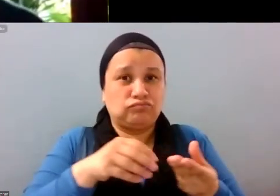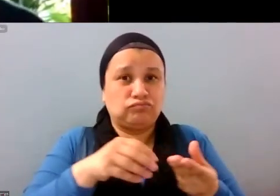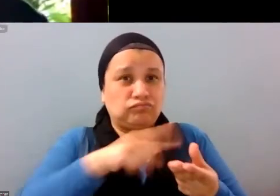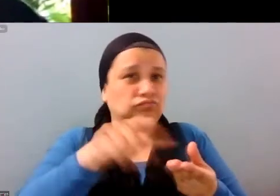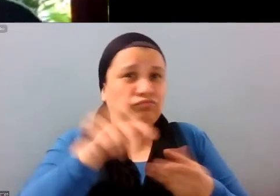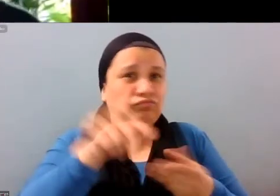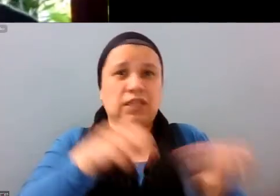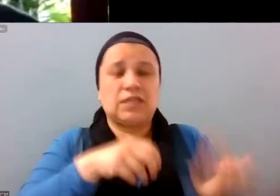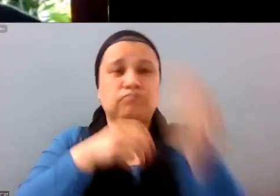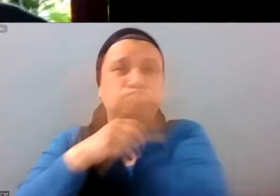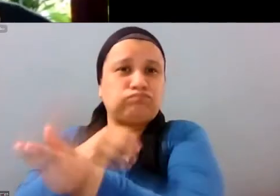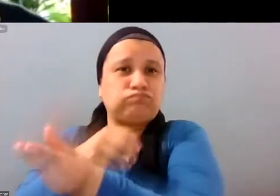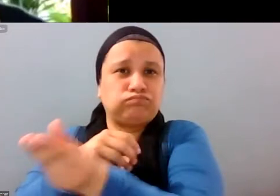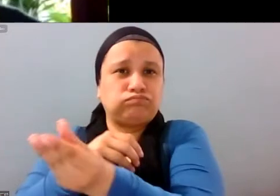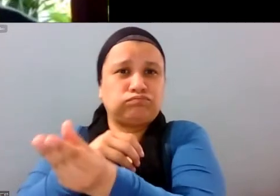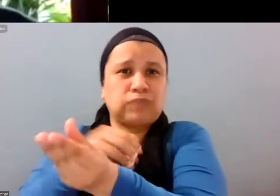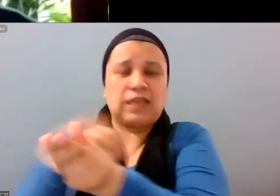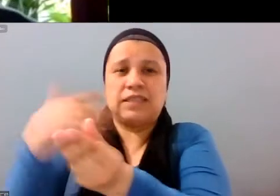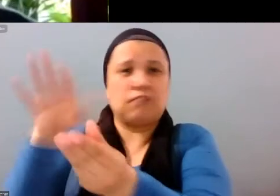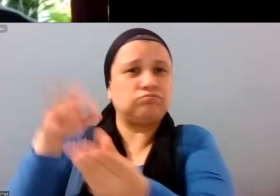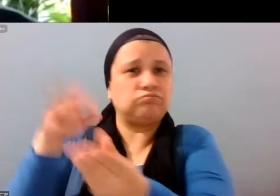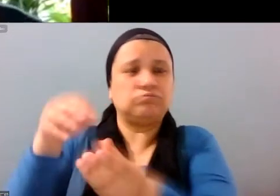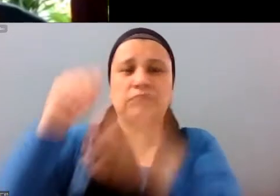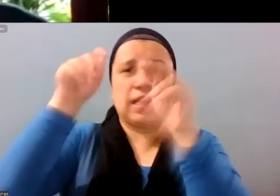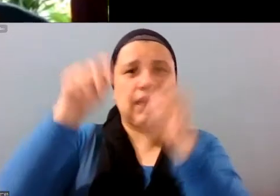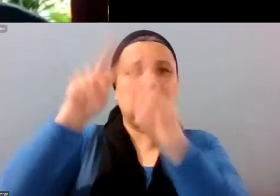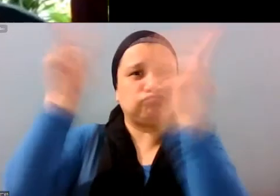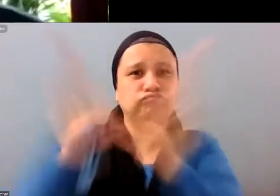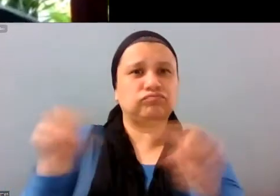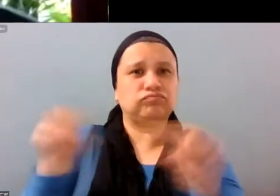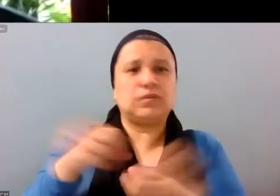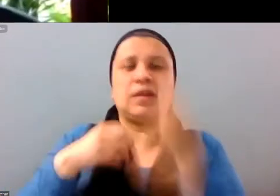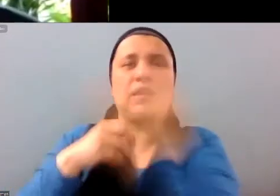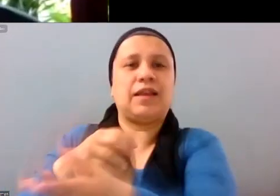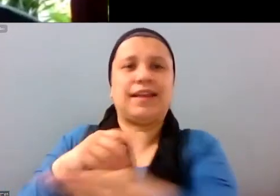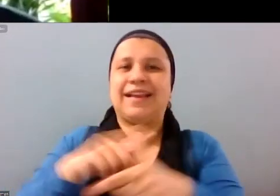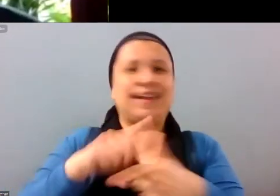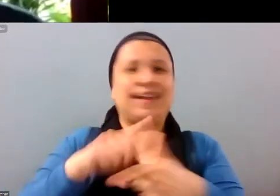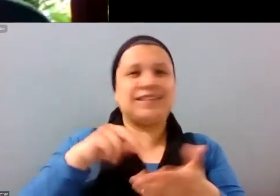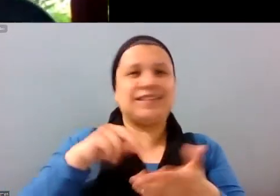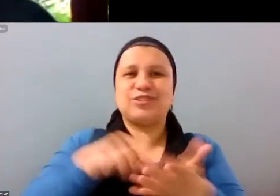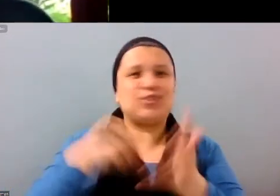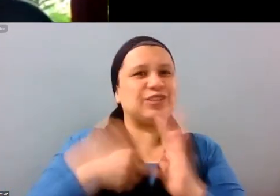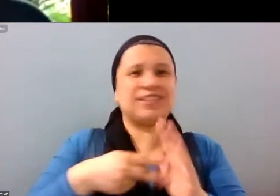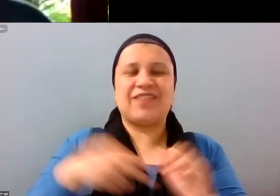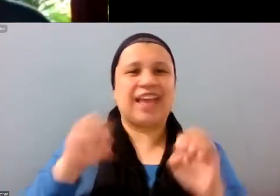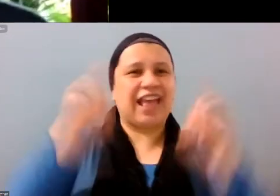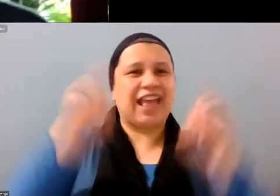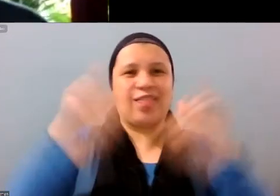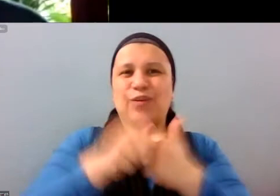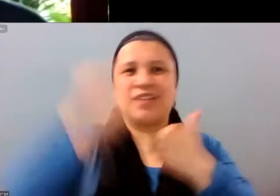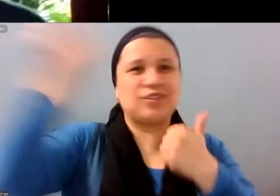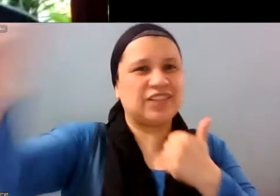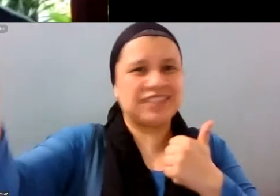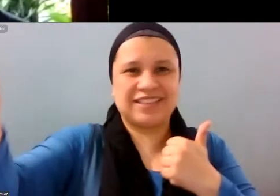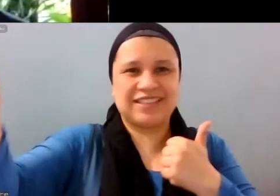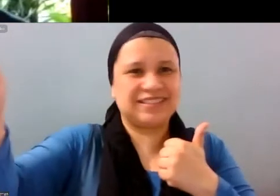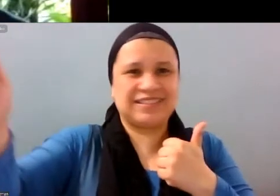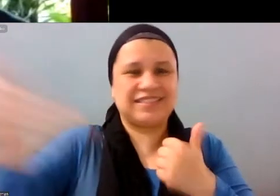o llanamente y eso realmente va en contra de lo que es la educación a distancia porque la misma tiene una serie de valores